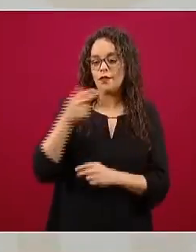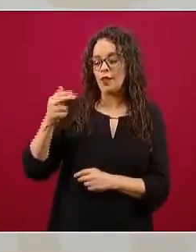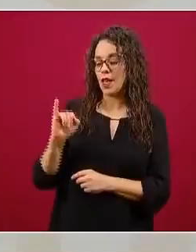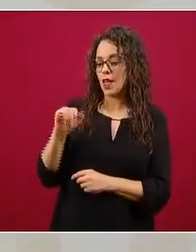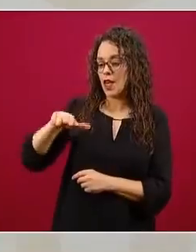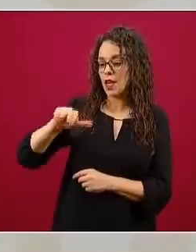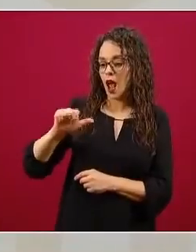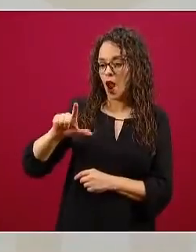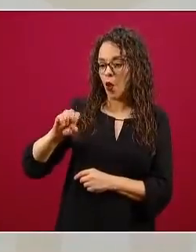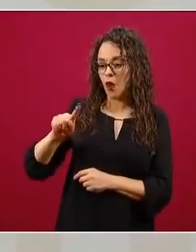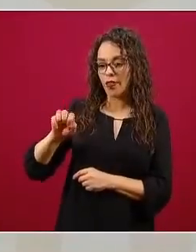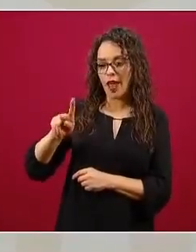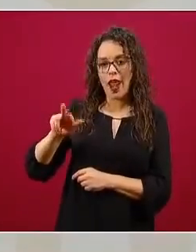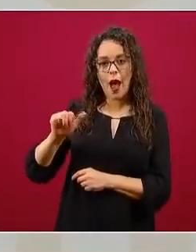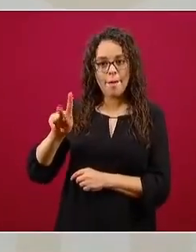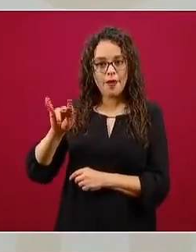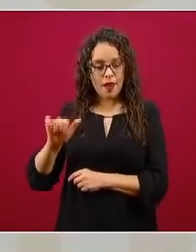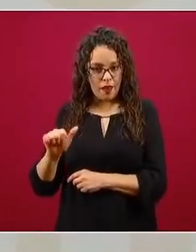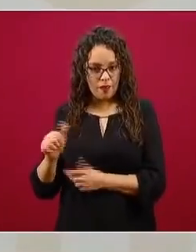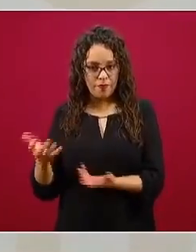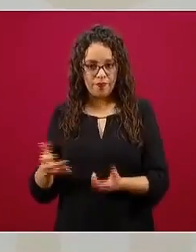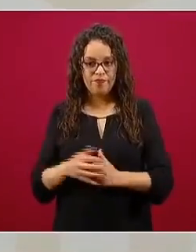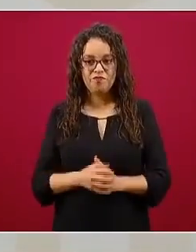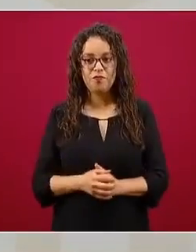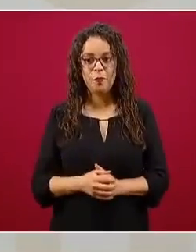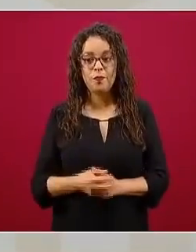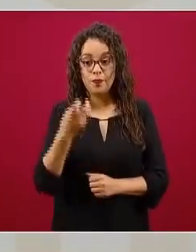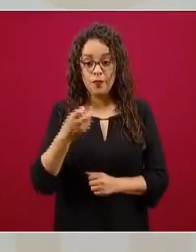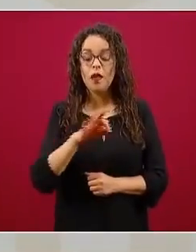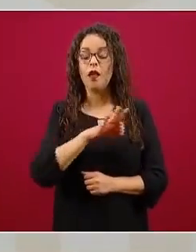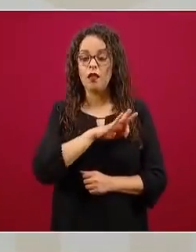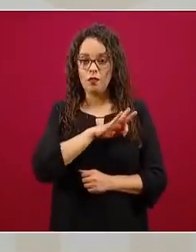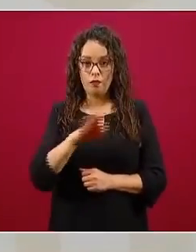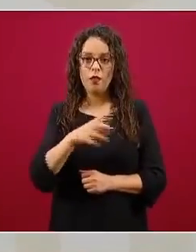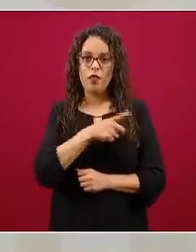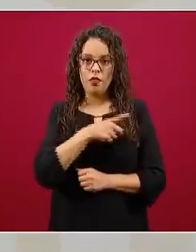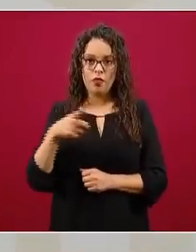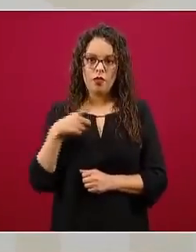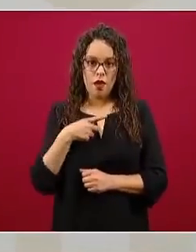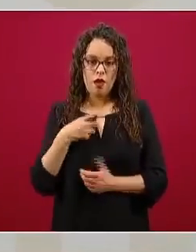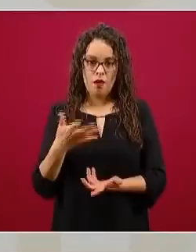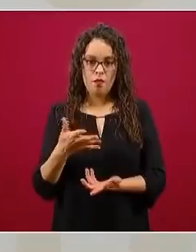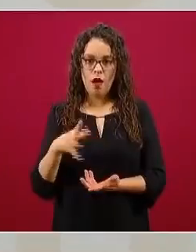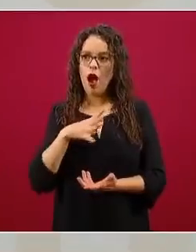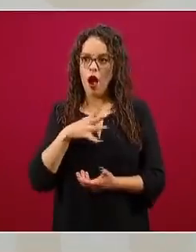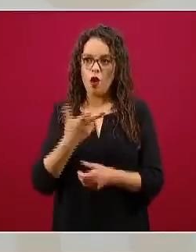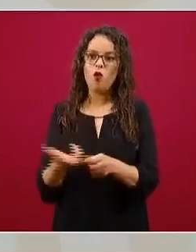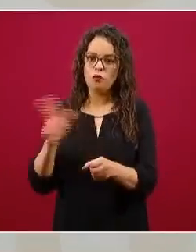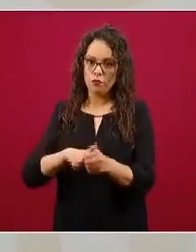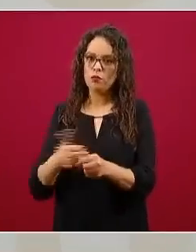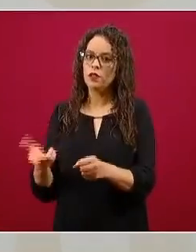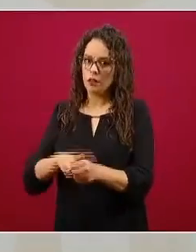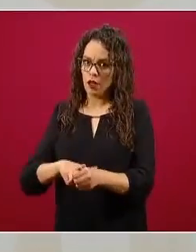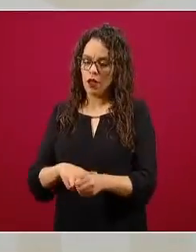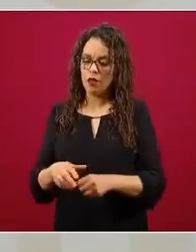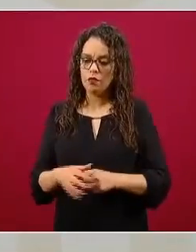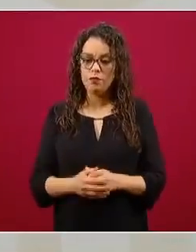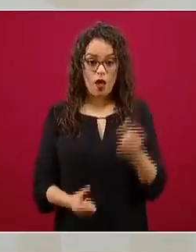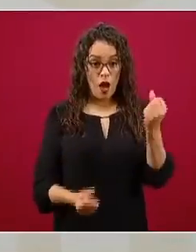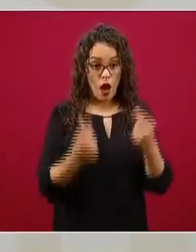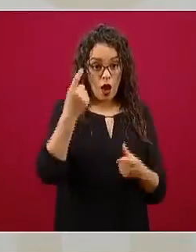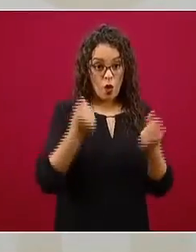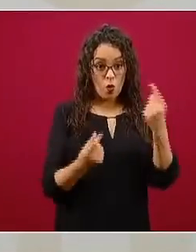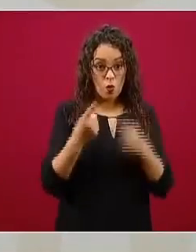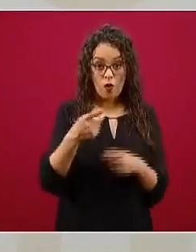medicina crítica, la terapia intensiva, debe estar disponible en los hospitales. Algunas de las personas que llegan en esa